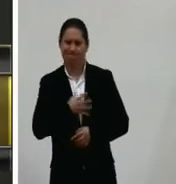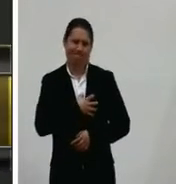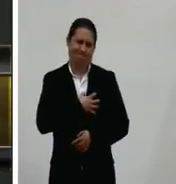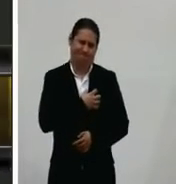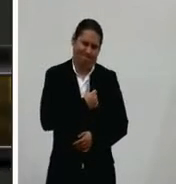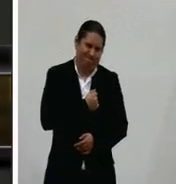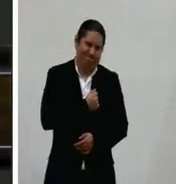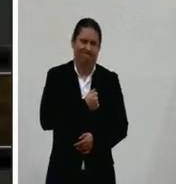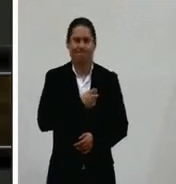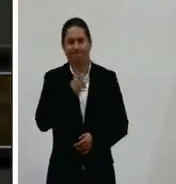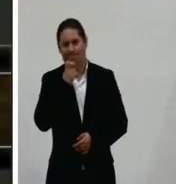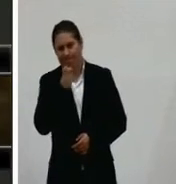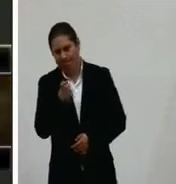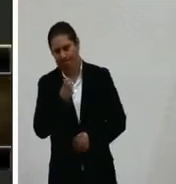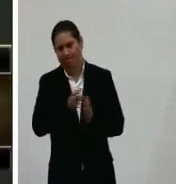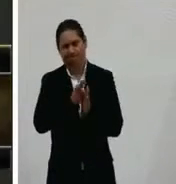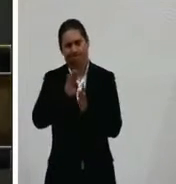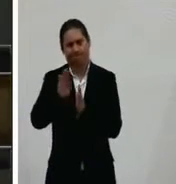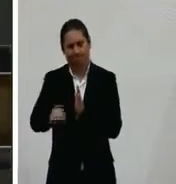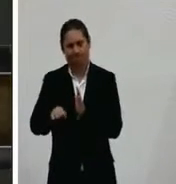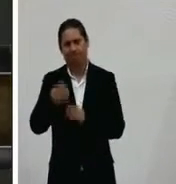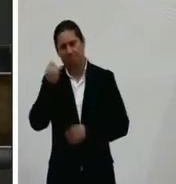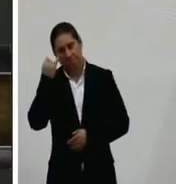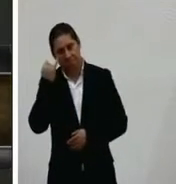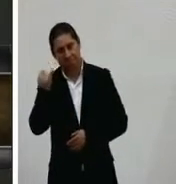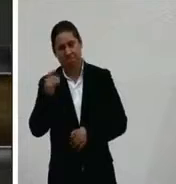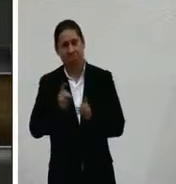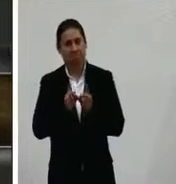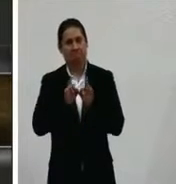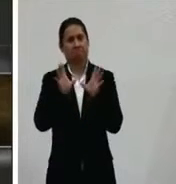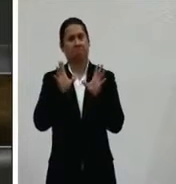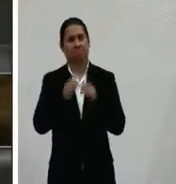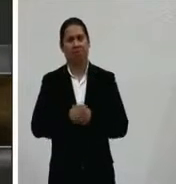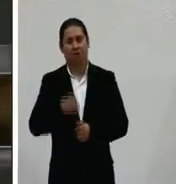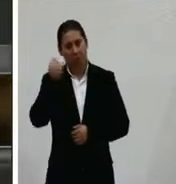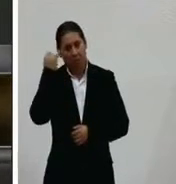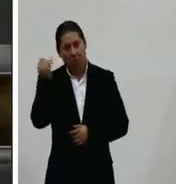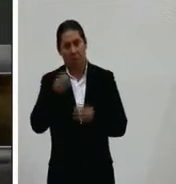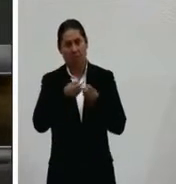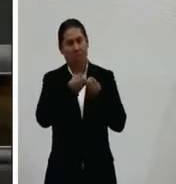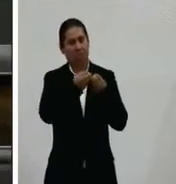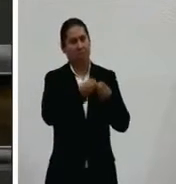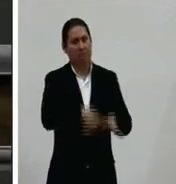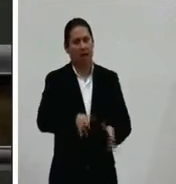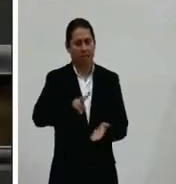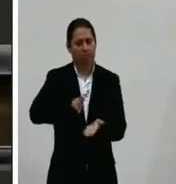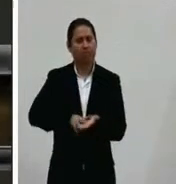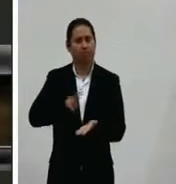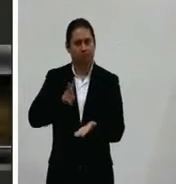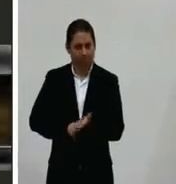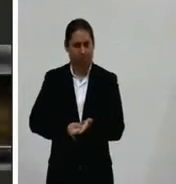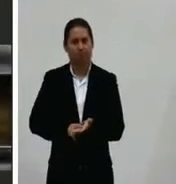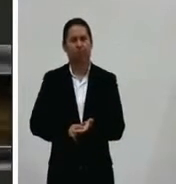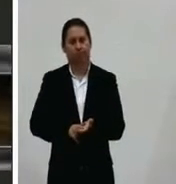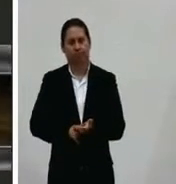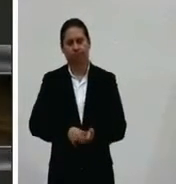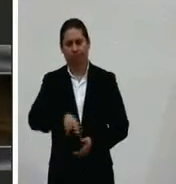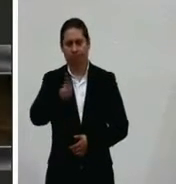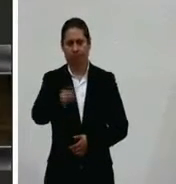una pérdida significativa, siempre que se pierde algo que tiene valor real o